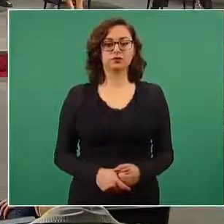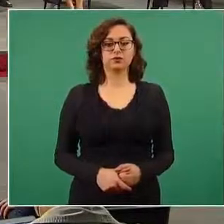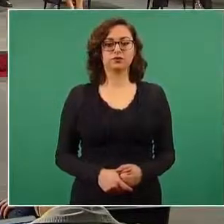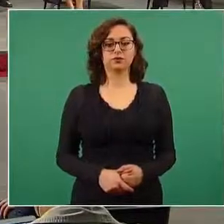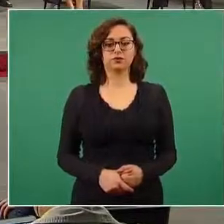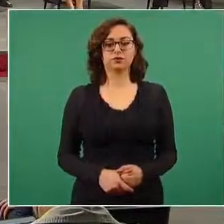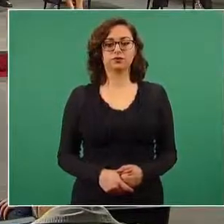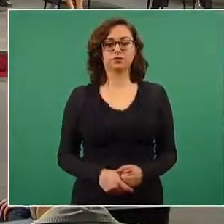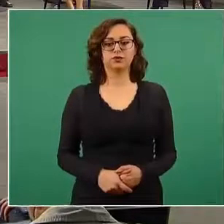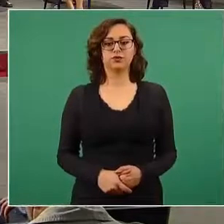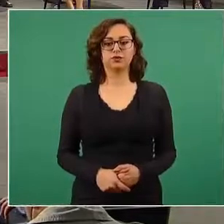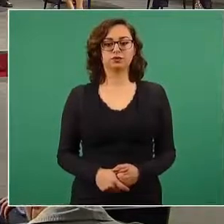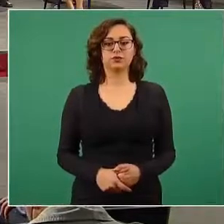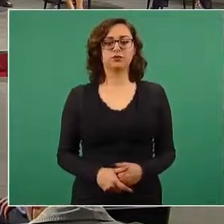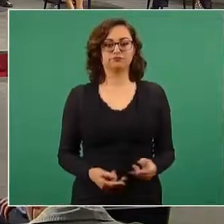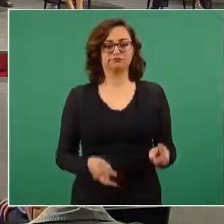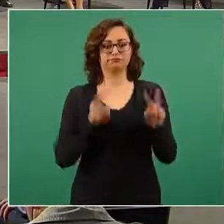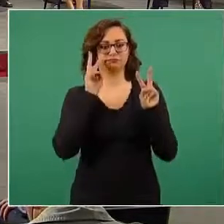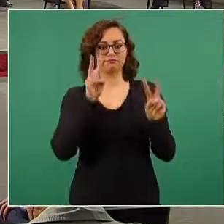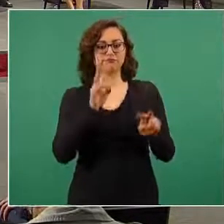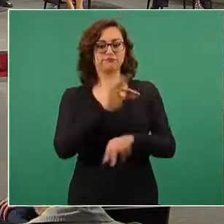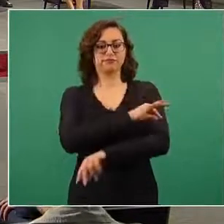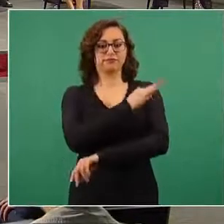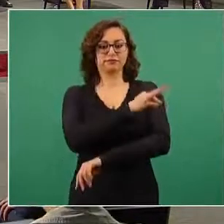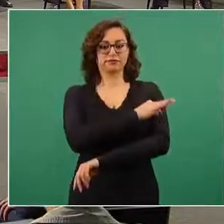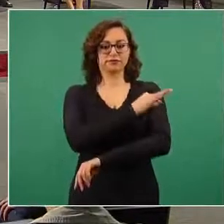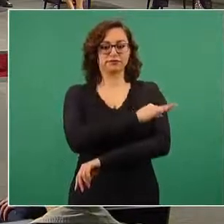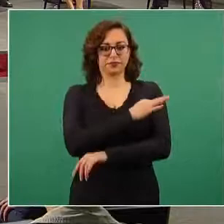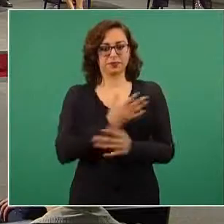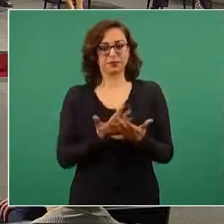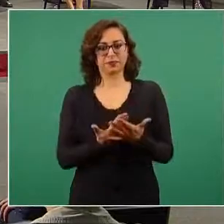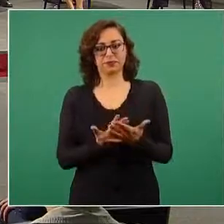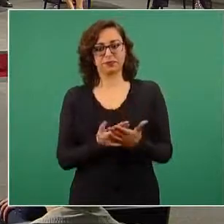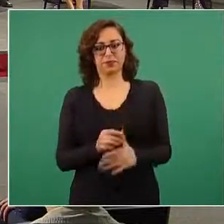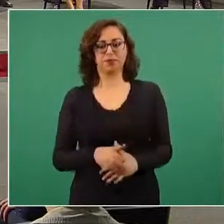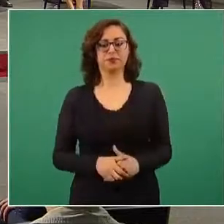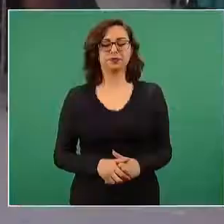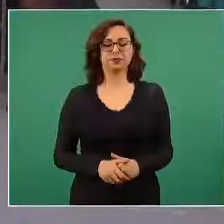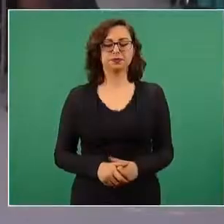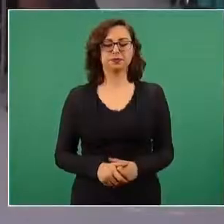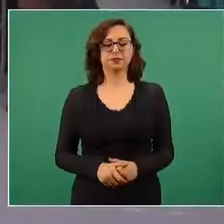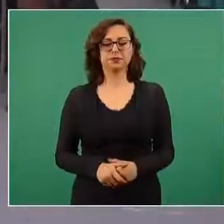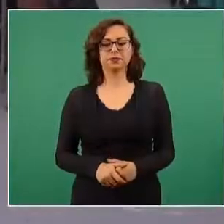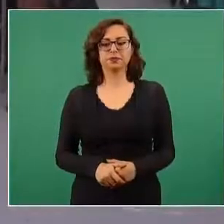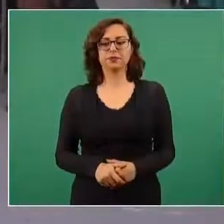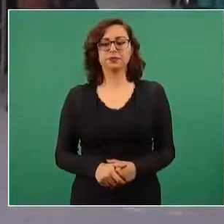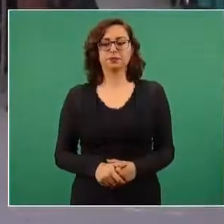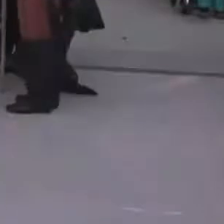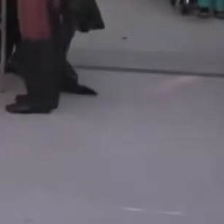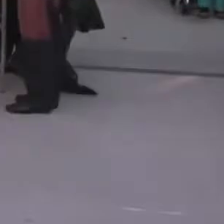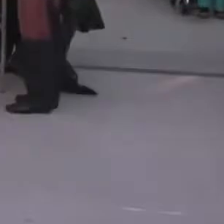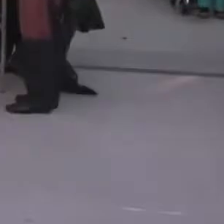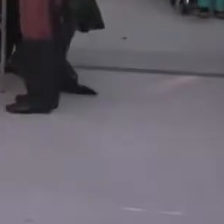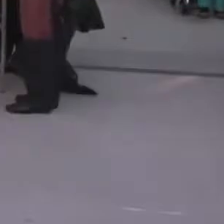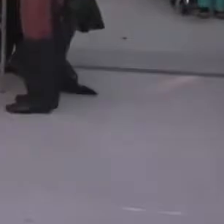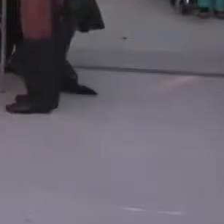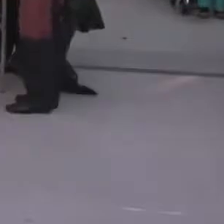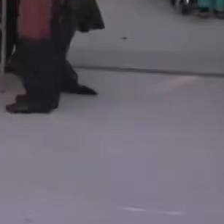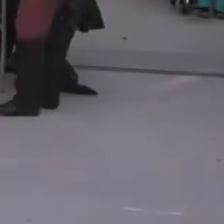a esperar a que se vacune la maestra de